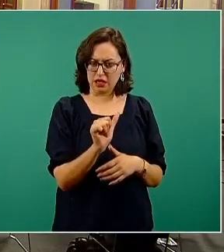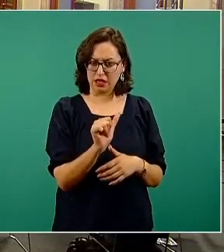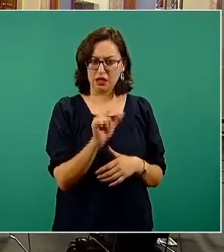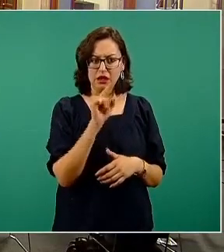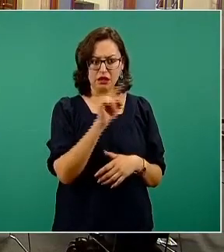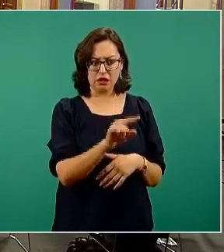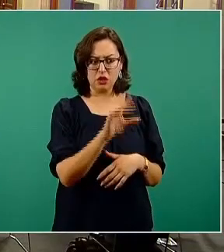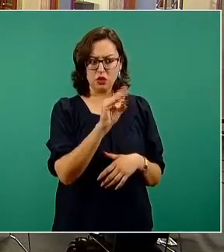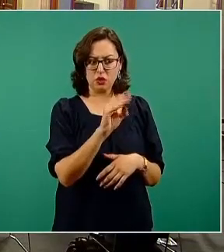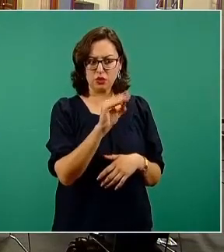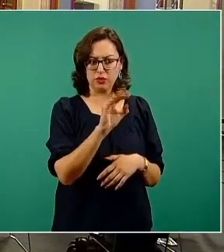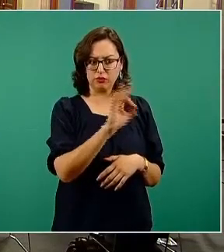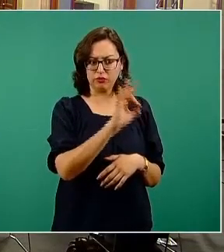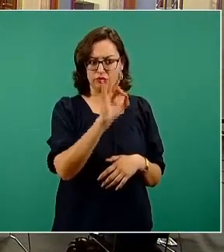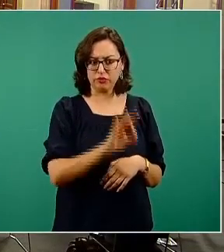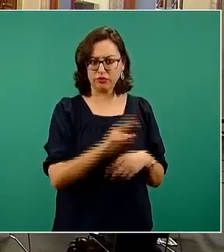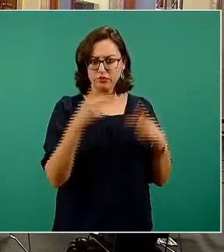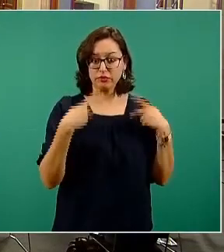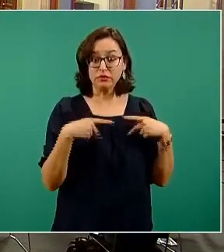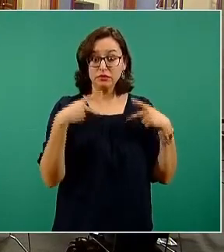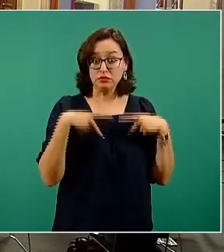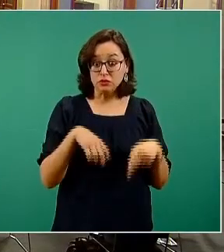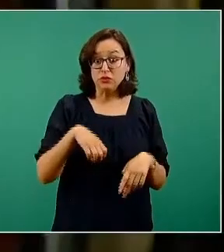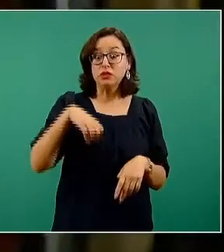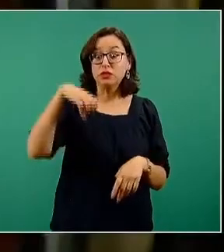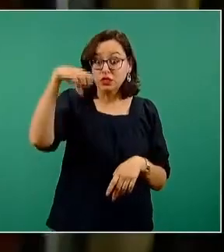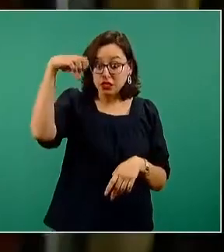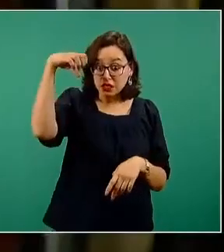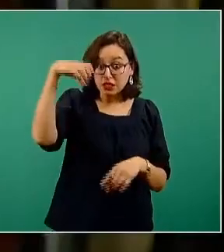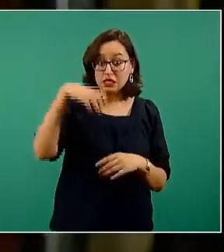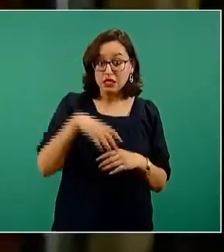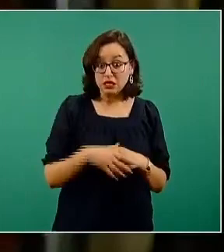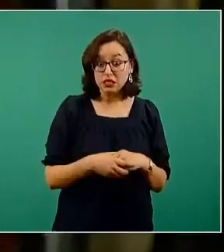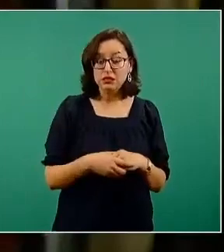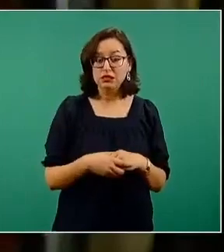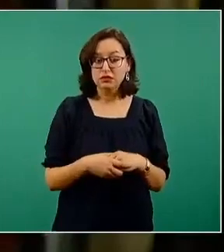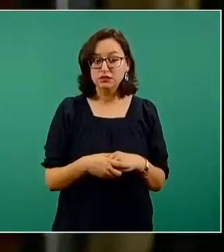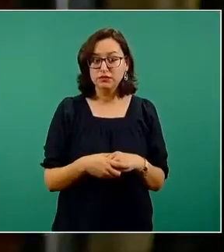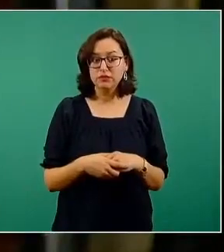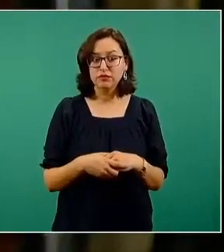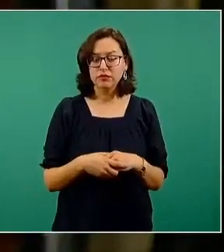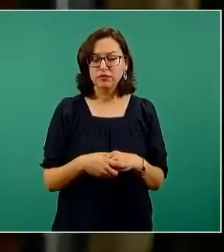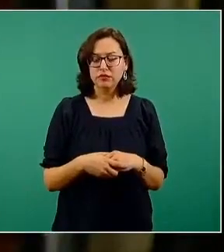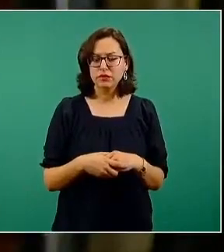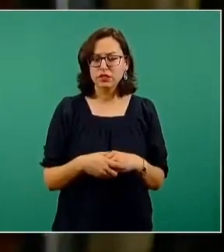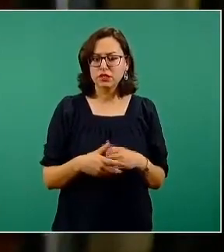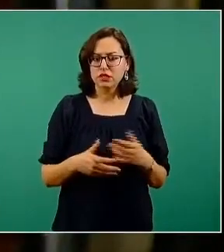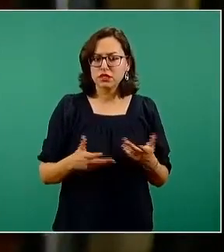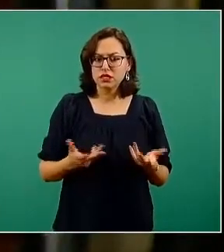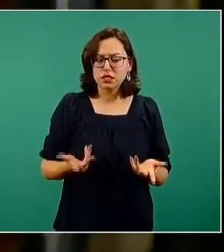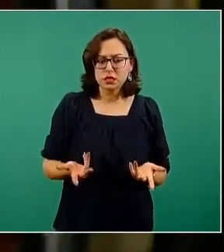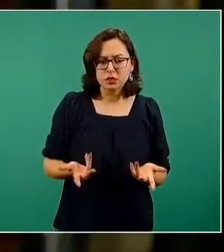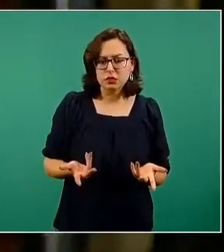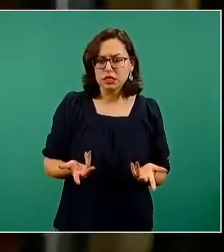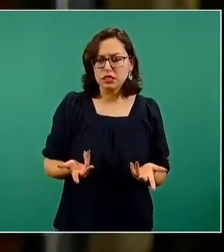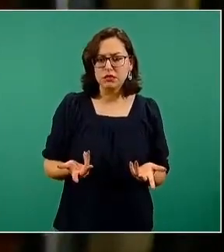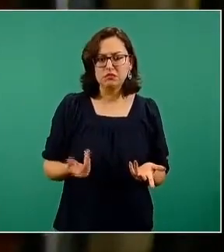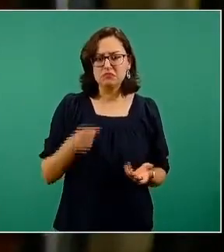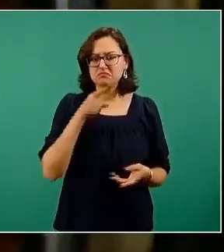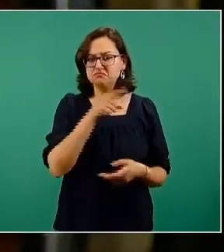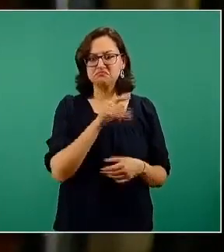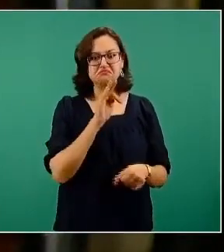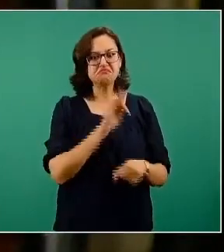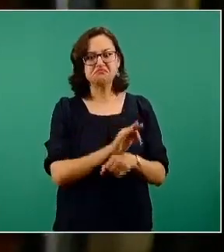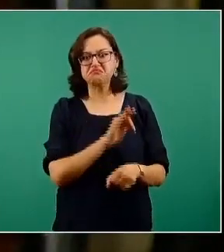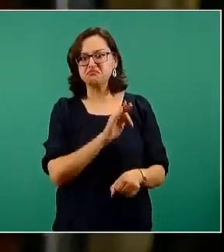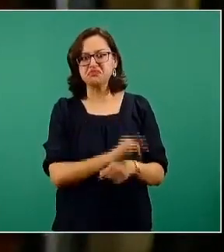Más del 90% de la población son adultos mayores. De igual forma, no hay un respaldo